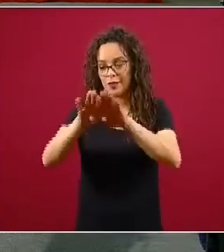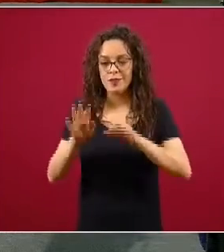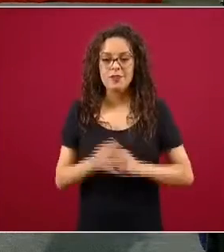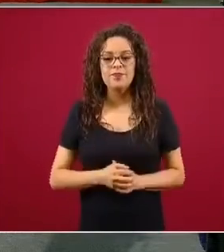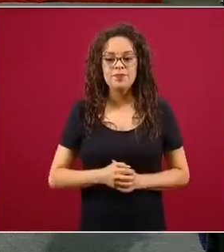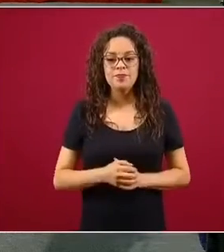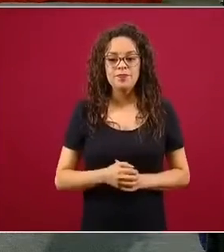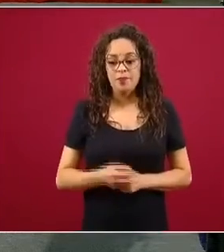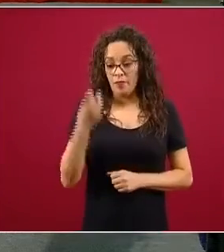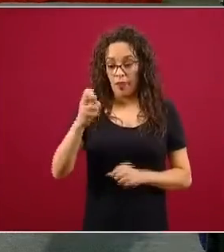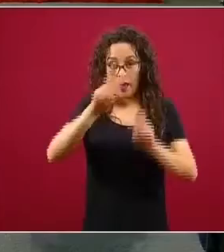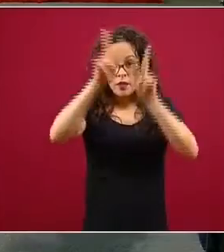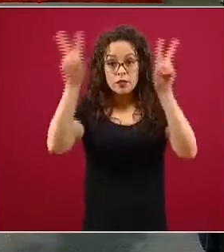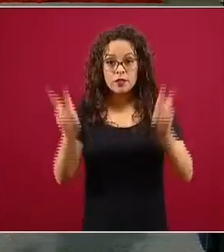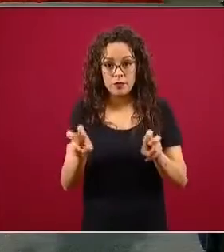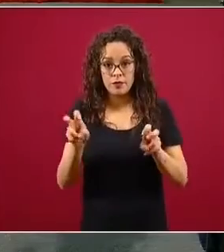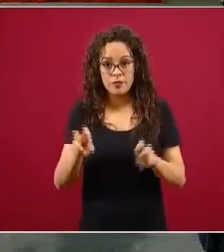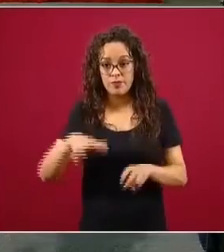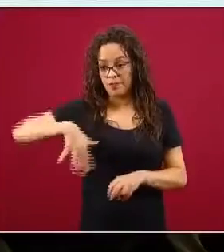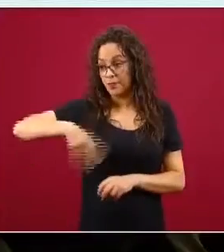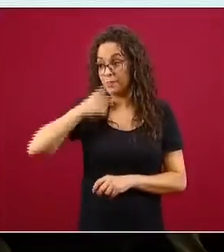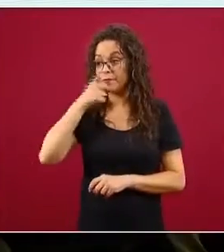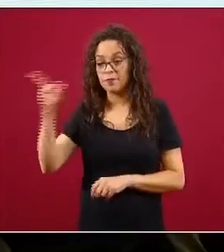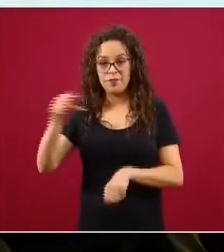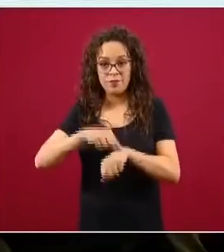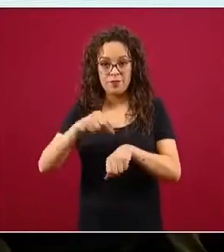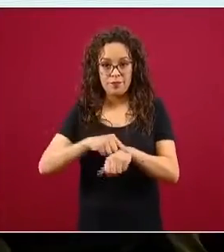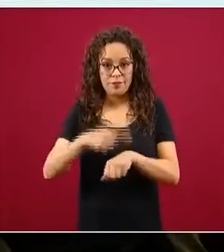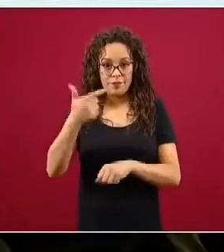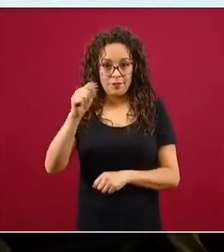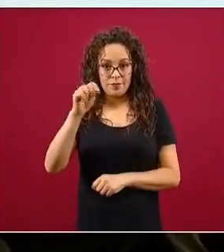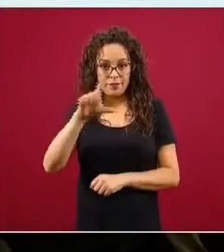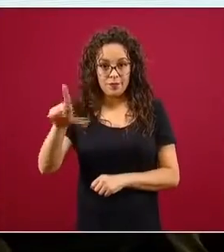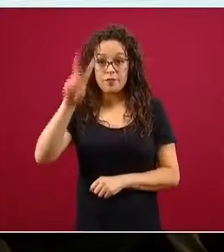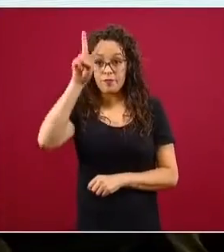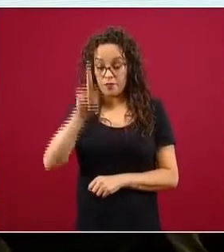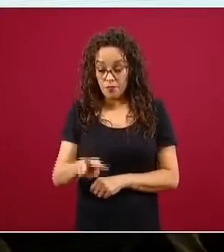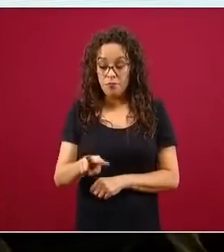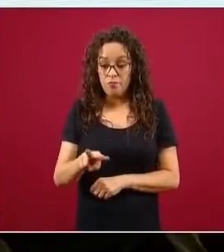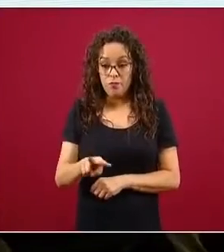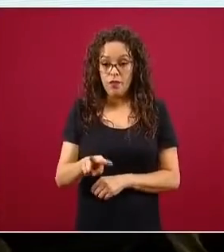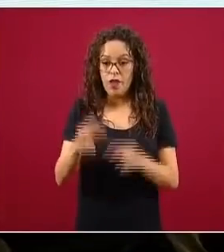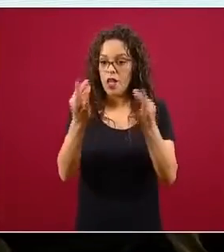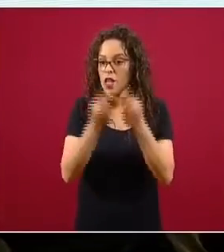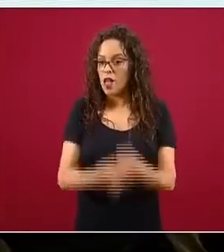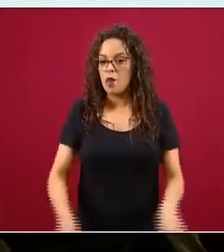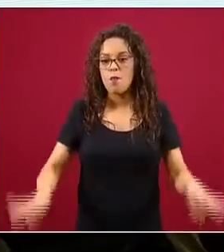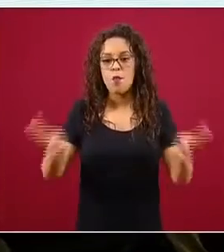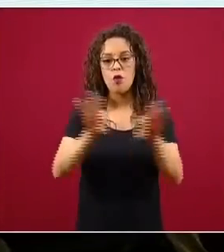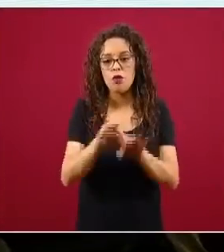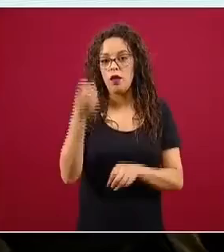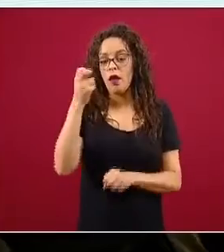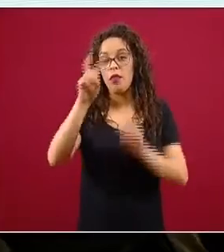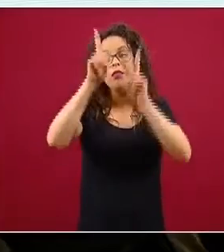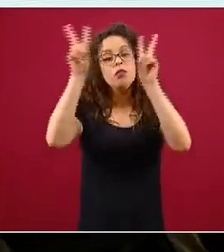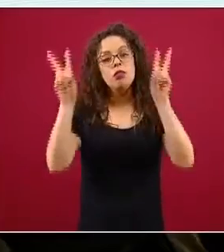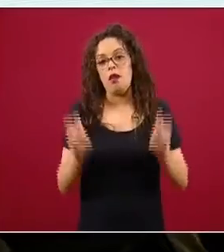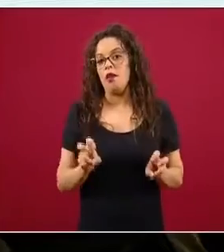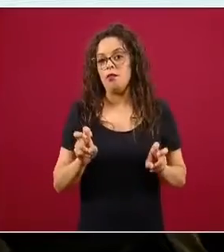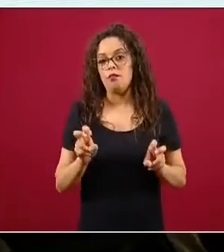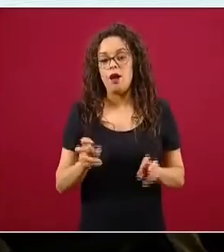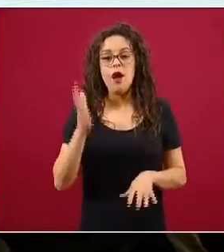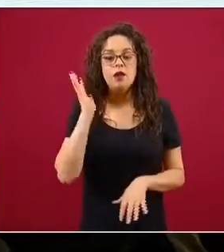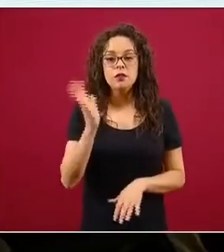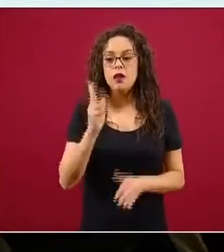doctor López-Gatell en la introducción, creemos que es un tema muy relevante, muy importante, en el que ya en